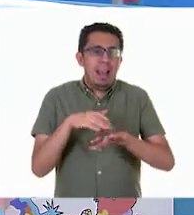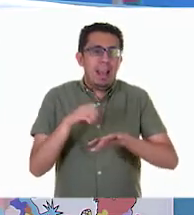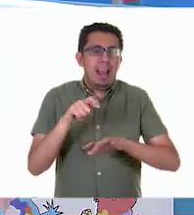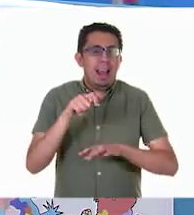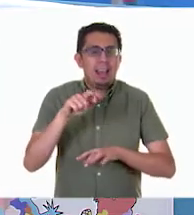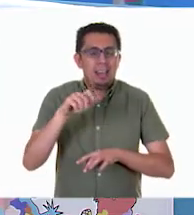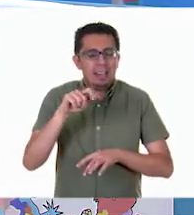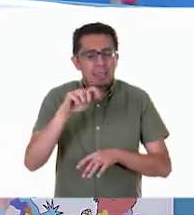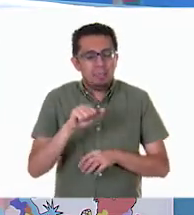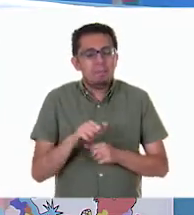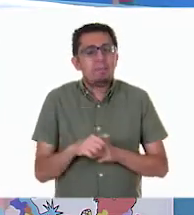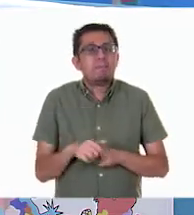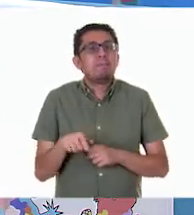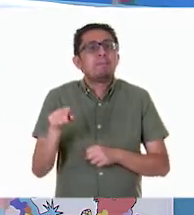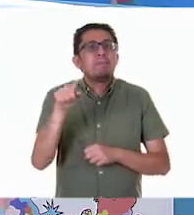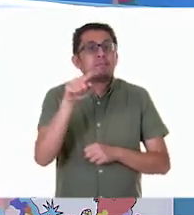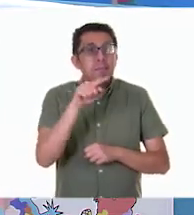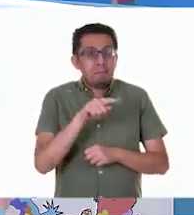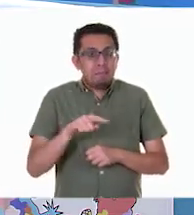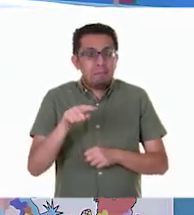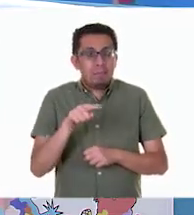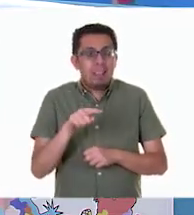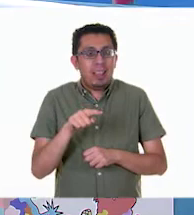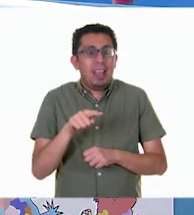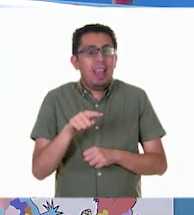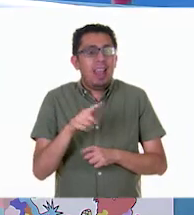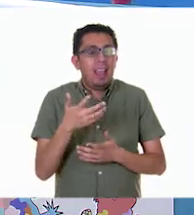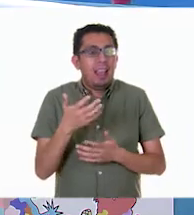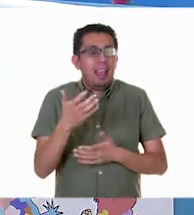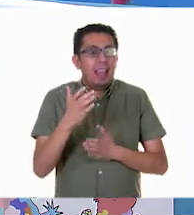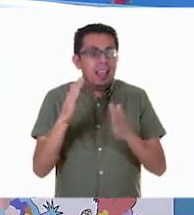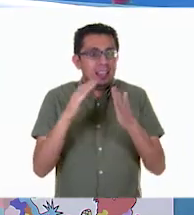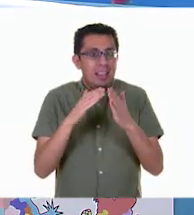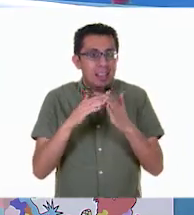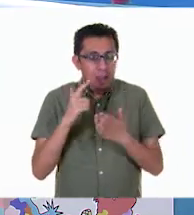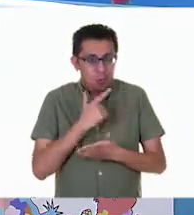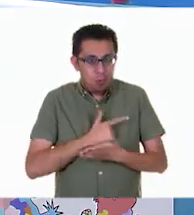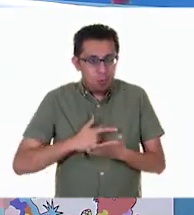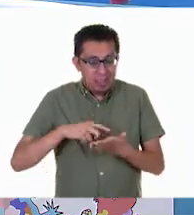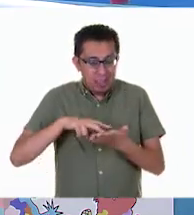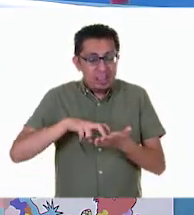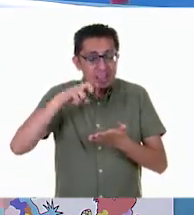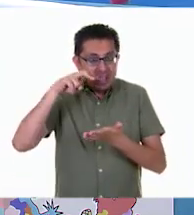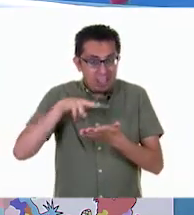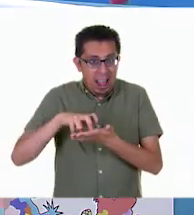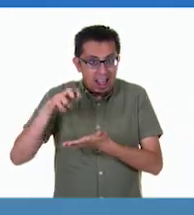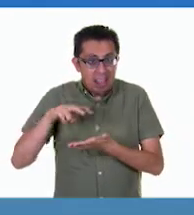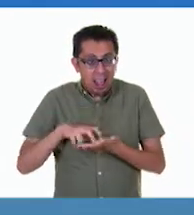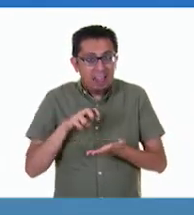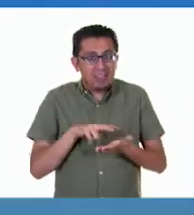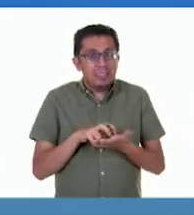Allí en casa, ¿qué tanto saltan? Y sobre todo, ¿podrán combinar los saltos con las matemáticas?